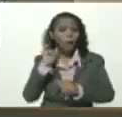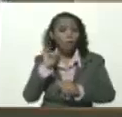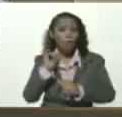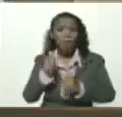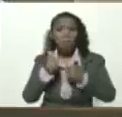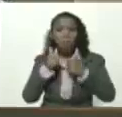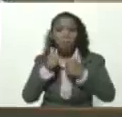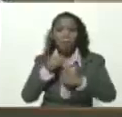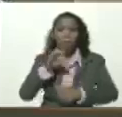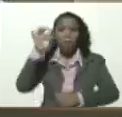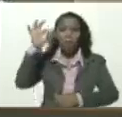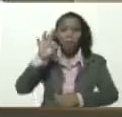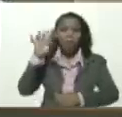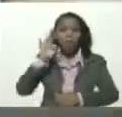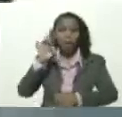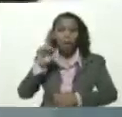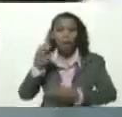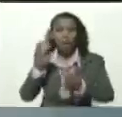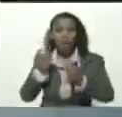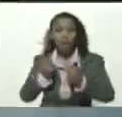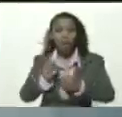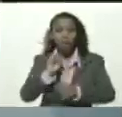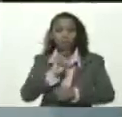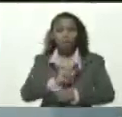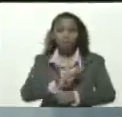porcentaje y un buen número,